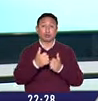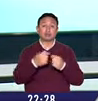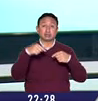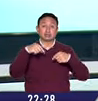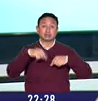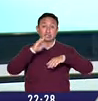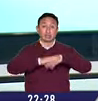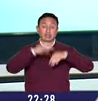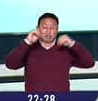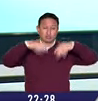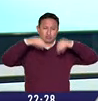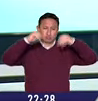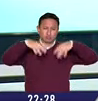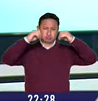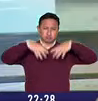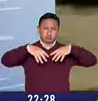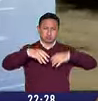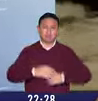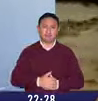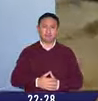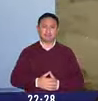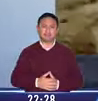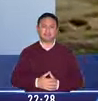las precipitaciones.